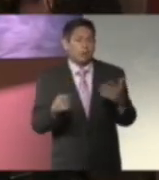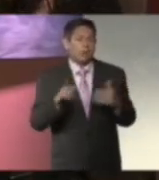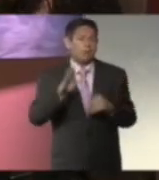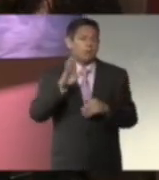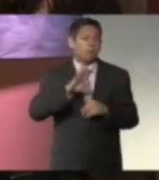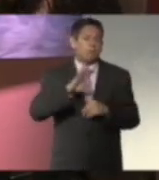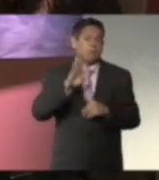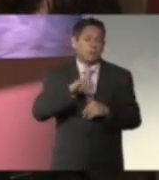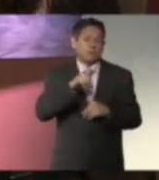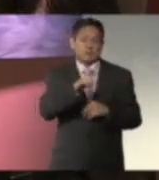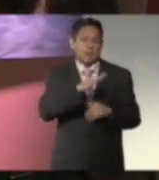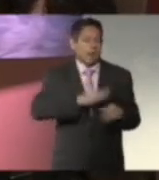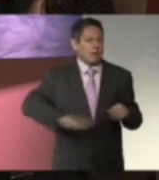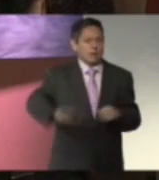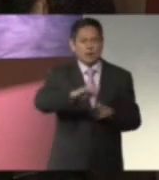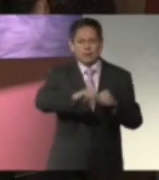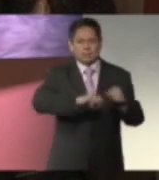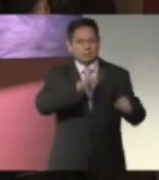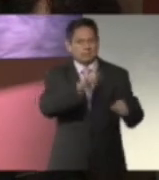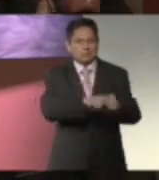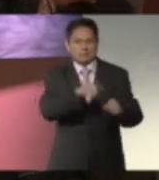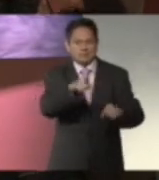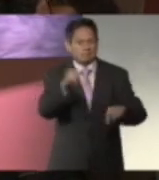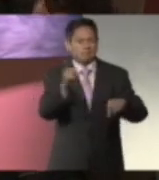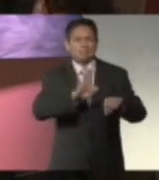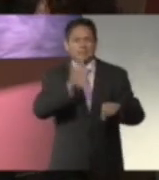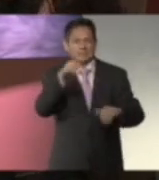la naturaleza. Yo creo que aquí